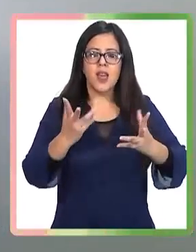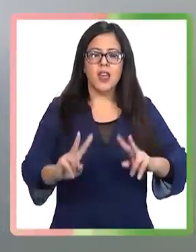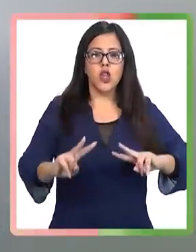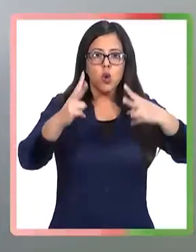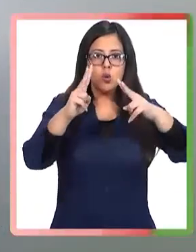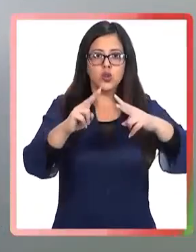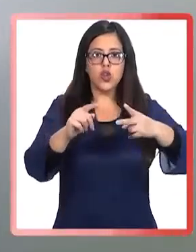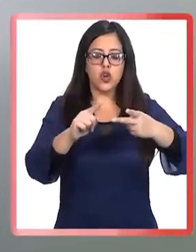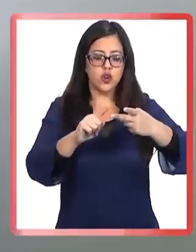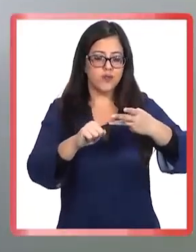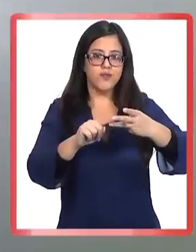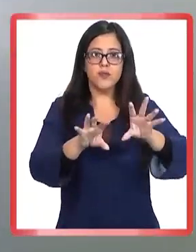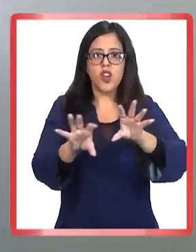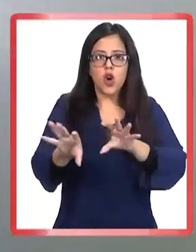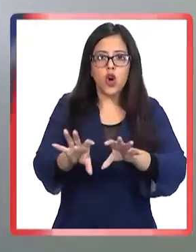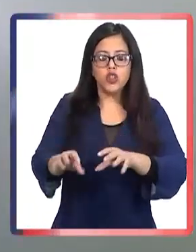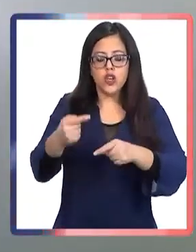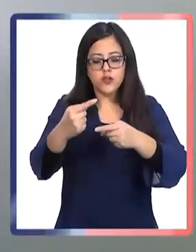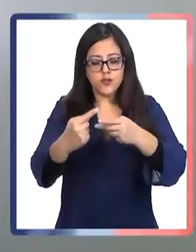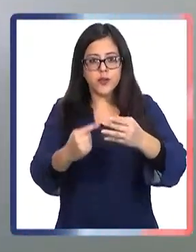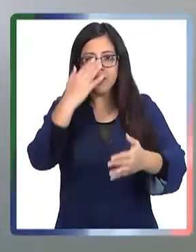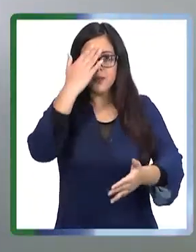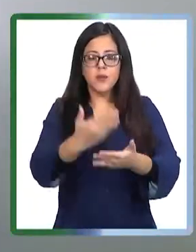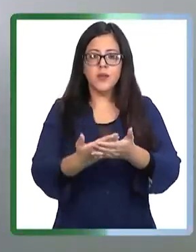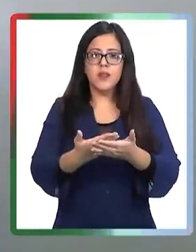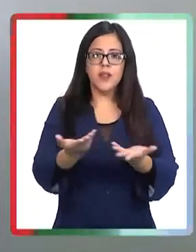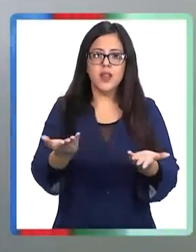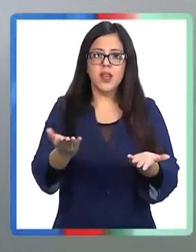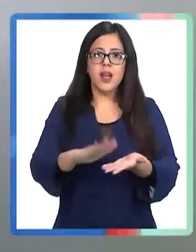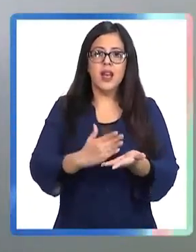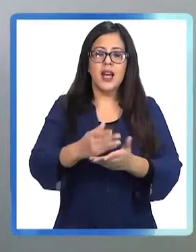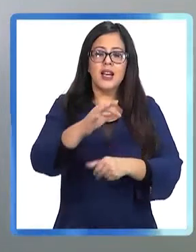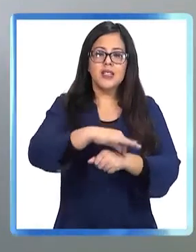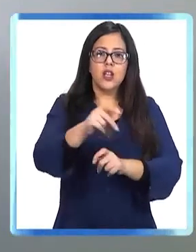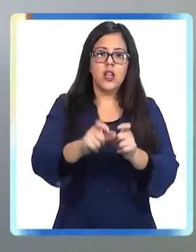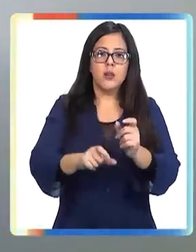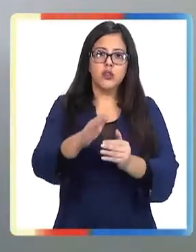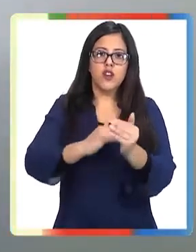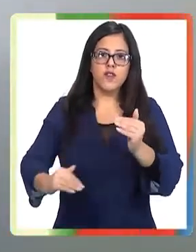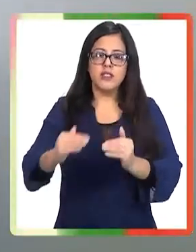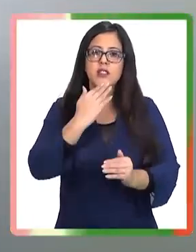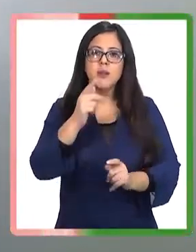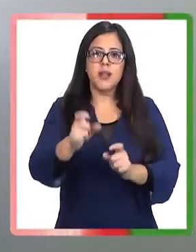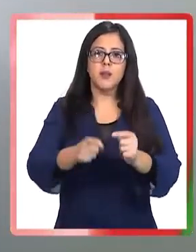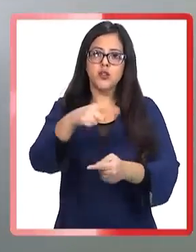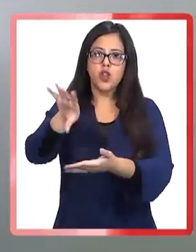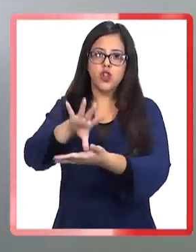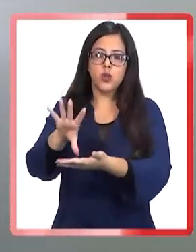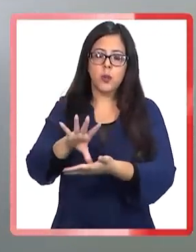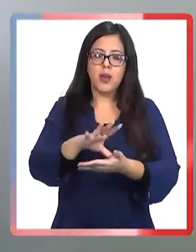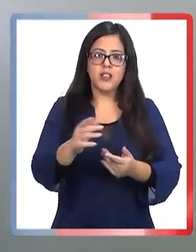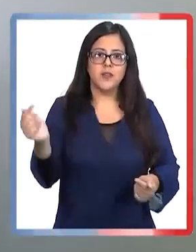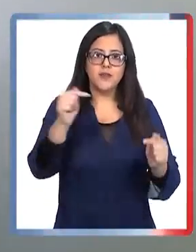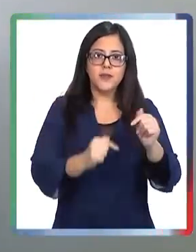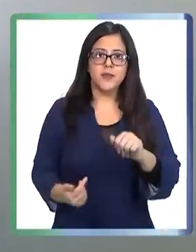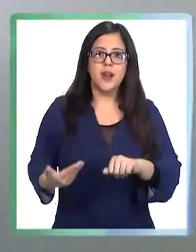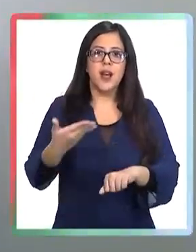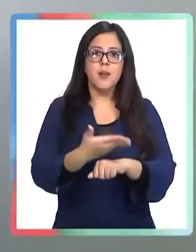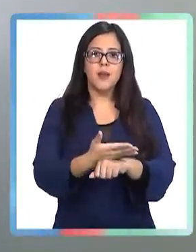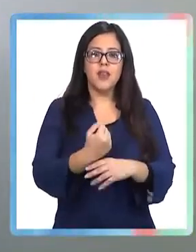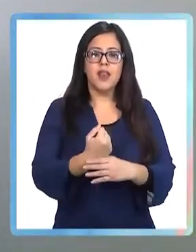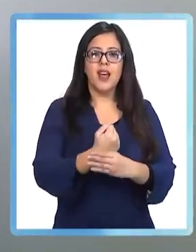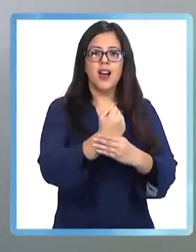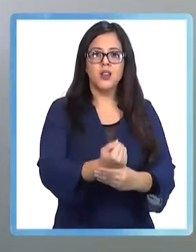de infraestructura, en términos de recursos, para enfrentar la salud de nuestros vecinos y también de los migrantes que llegan a